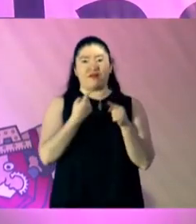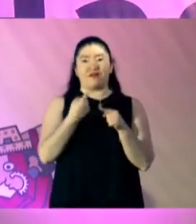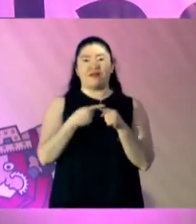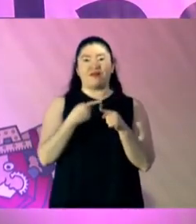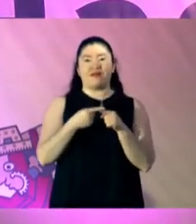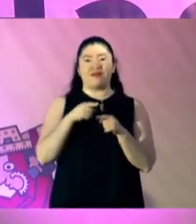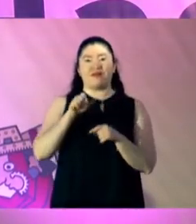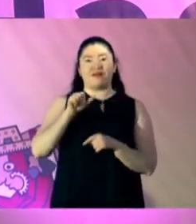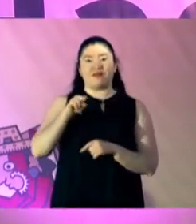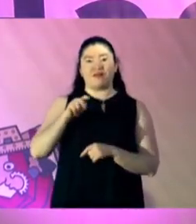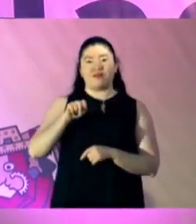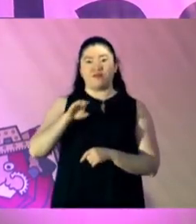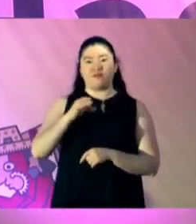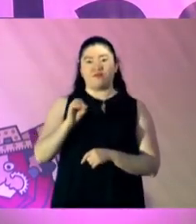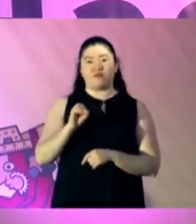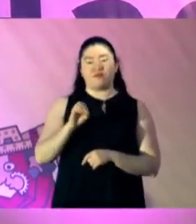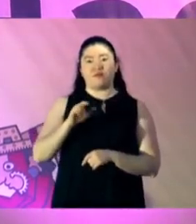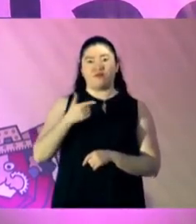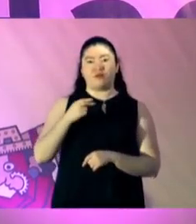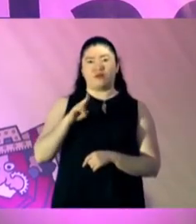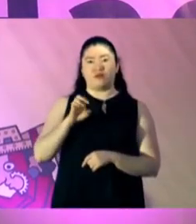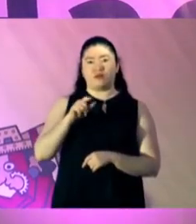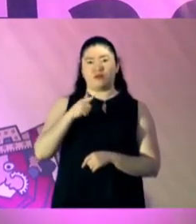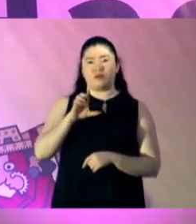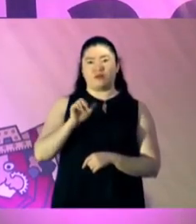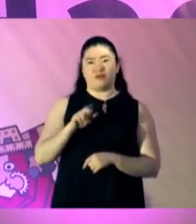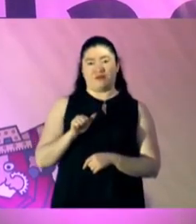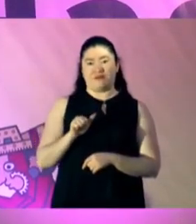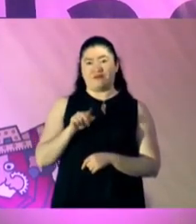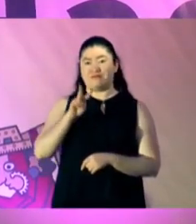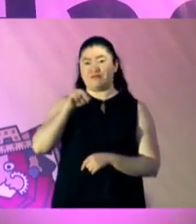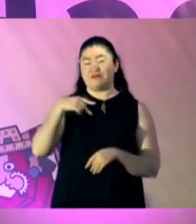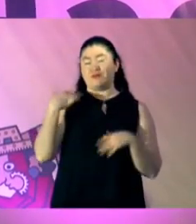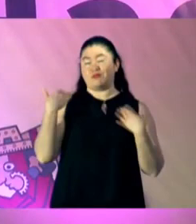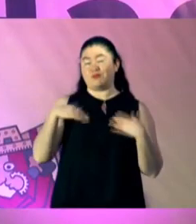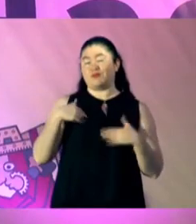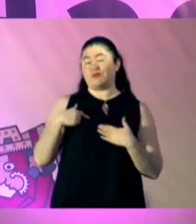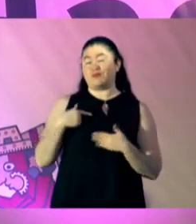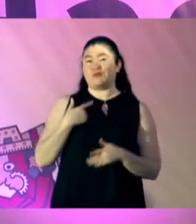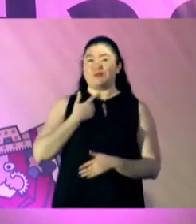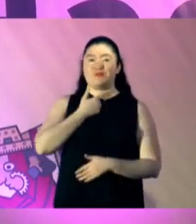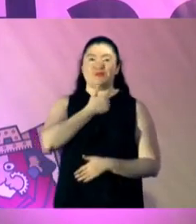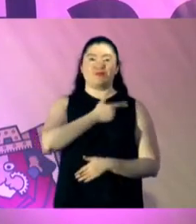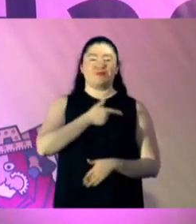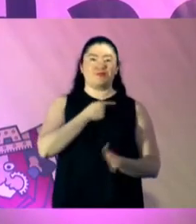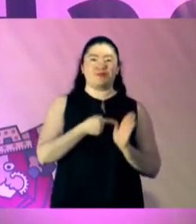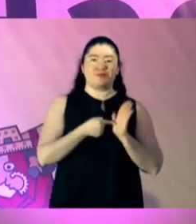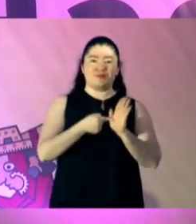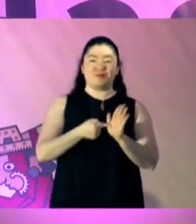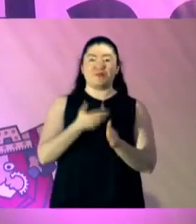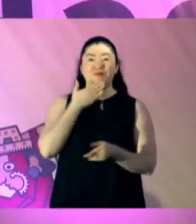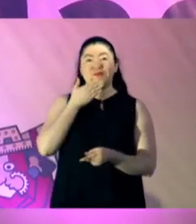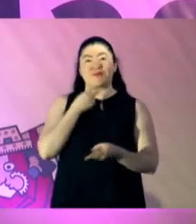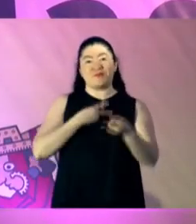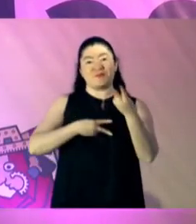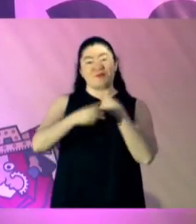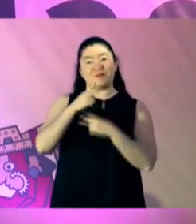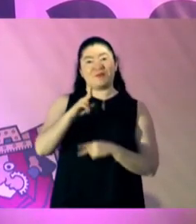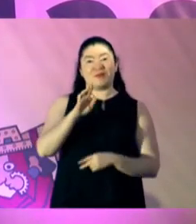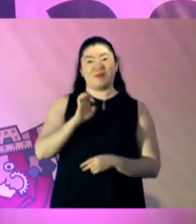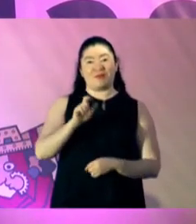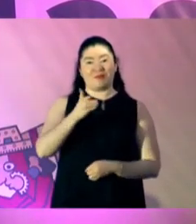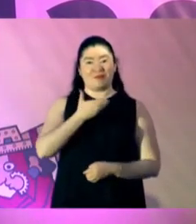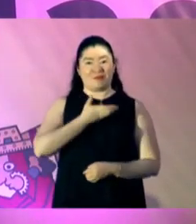antonio helguera así que pues es un plazo de presentar este este trabajo y bienvenidos a esta feria del libro del zócalo